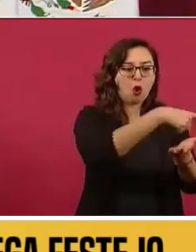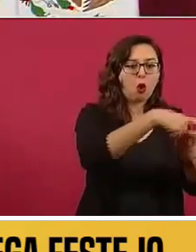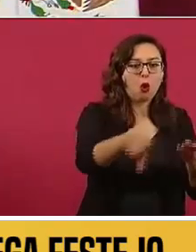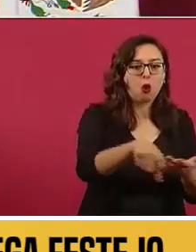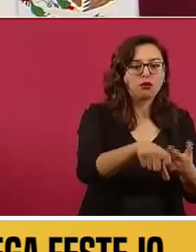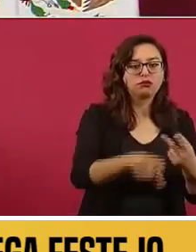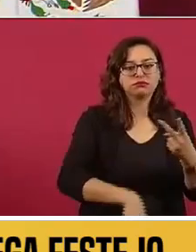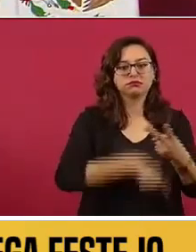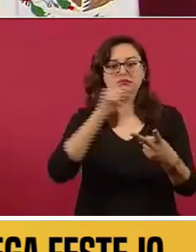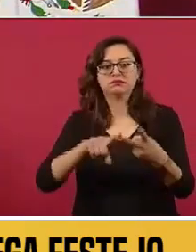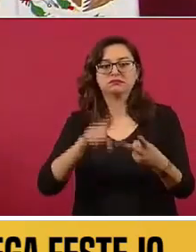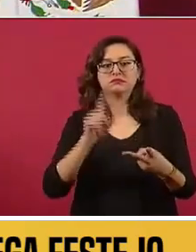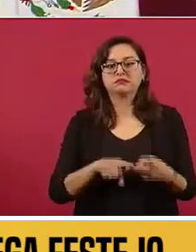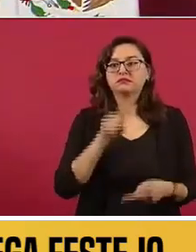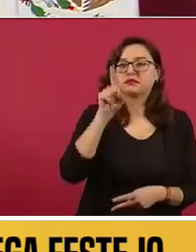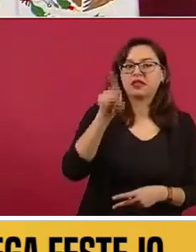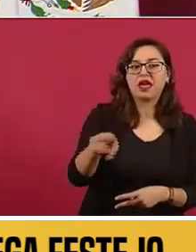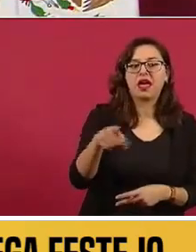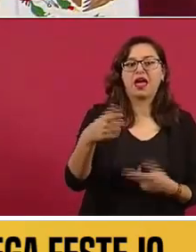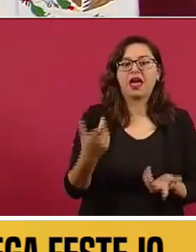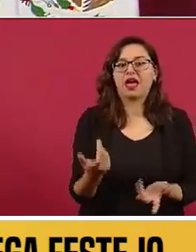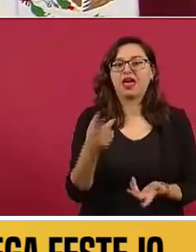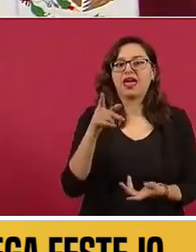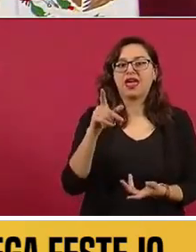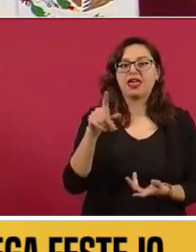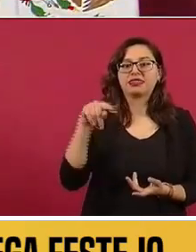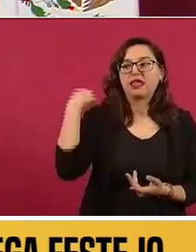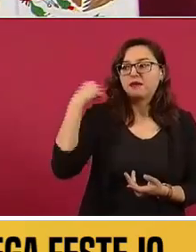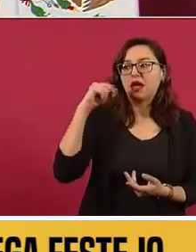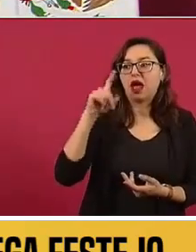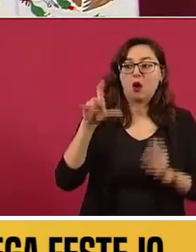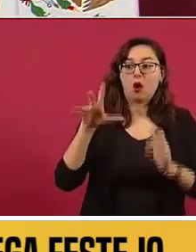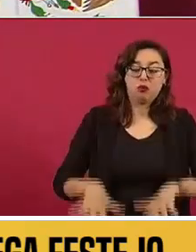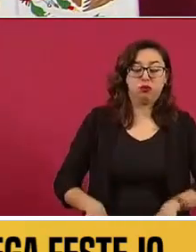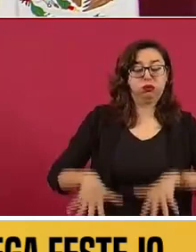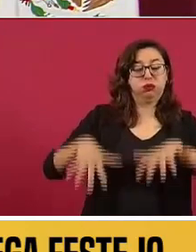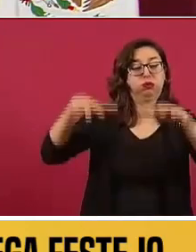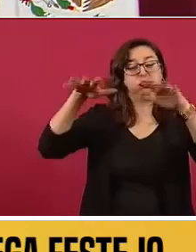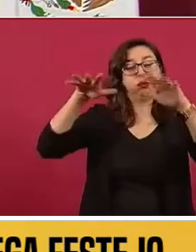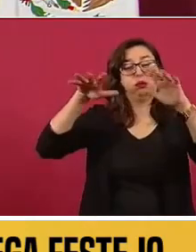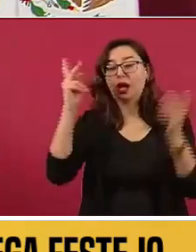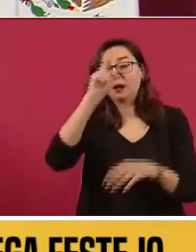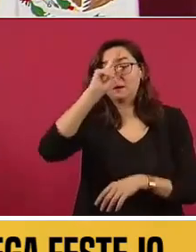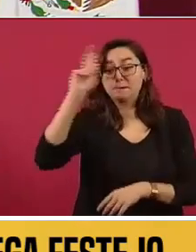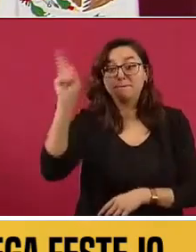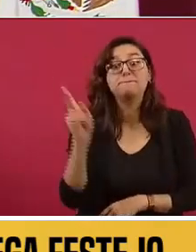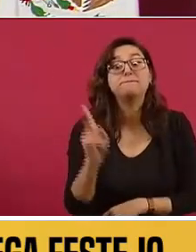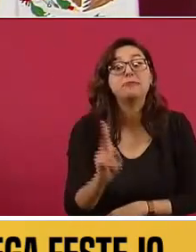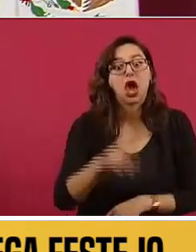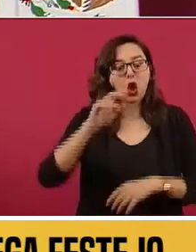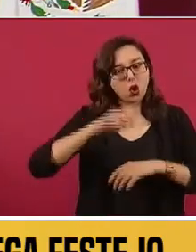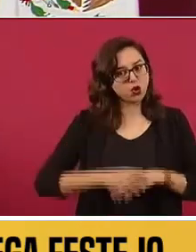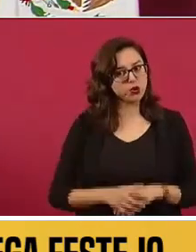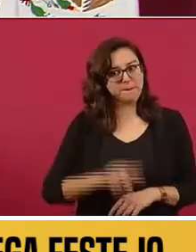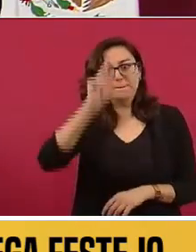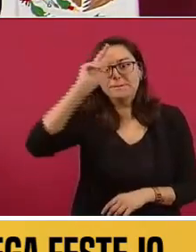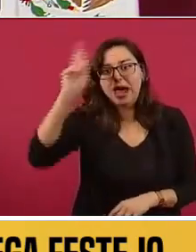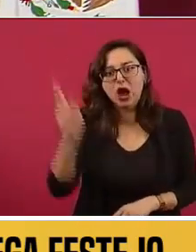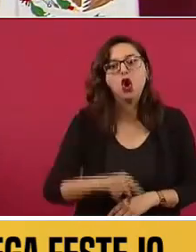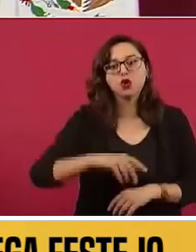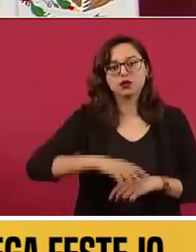se volvió a inundar y es un total desastre. Pero espérate, se pone peor. Va el segundo